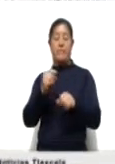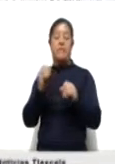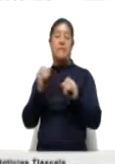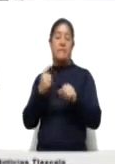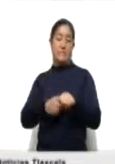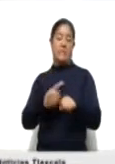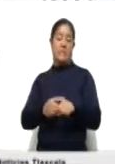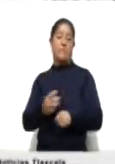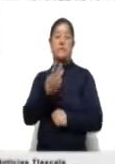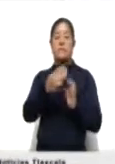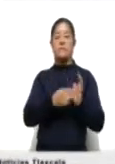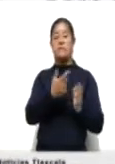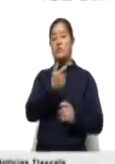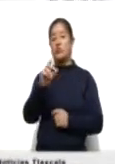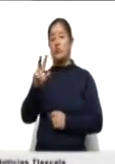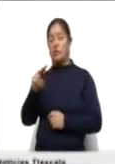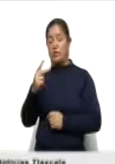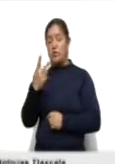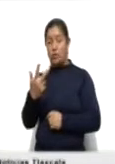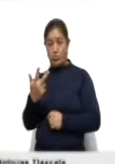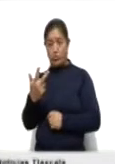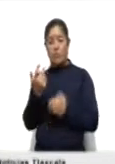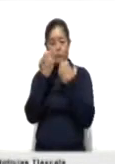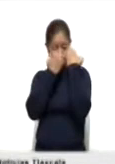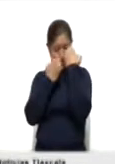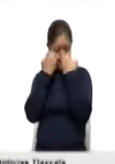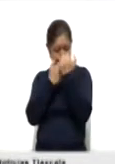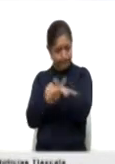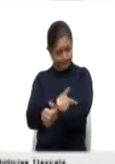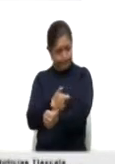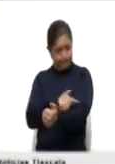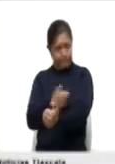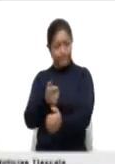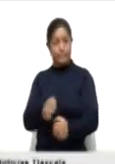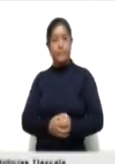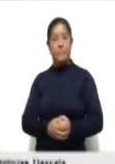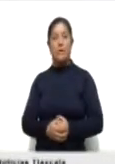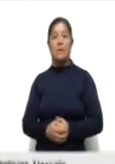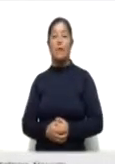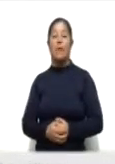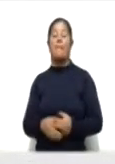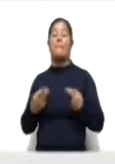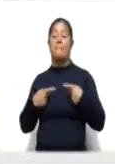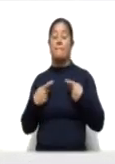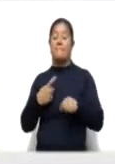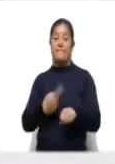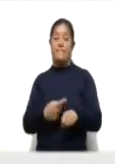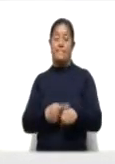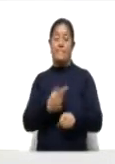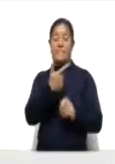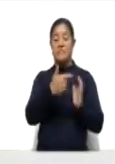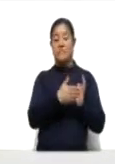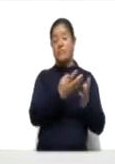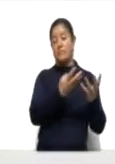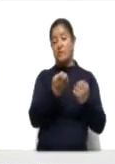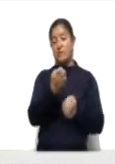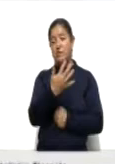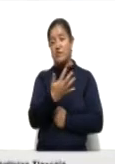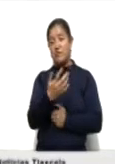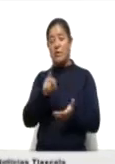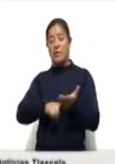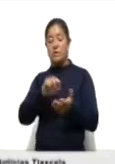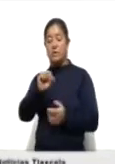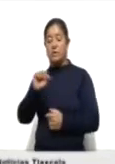y 3.788 se encuentran en espera de resultado. Del total de casos positivos, 7.905